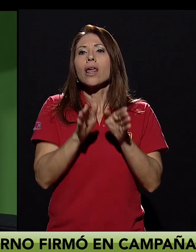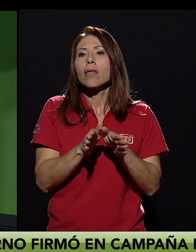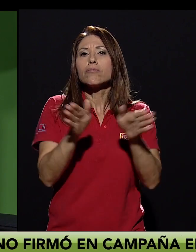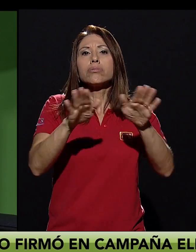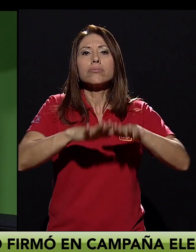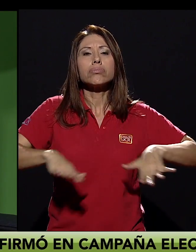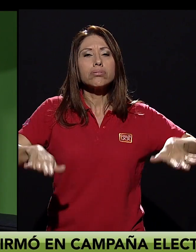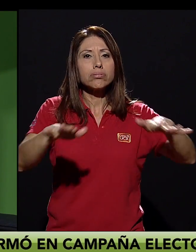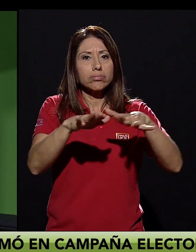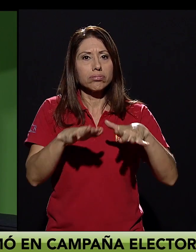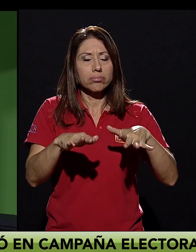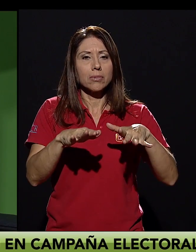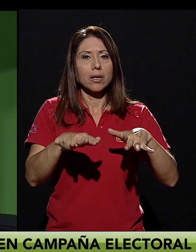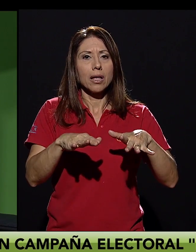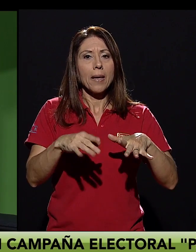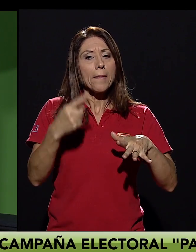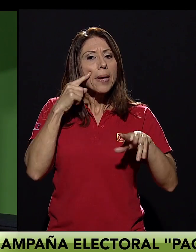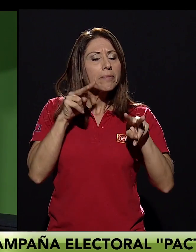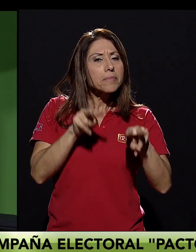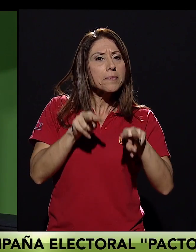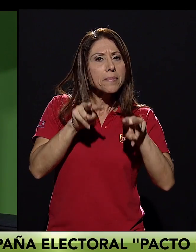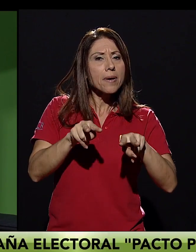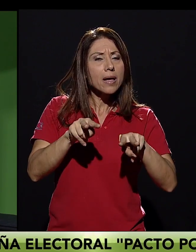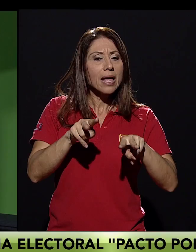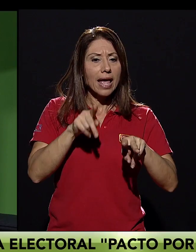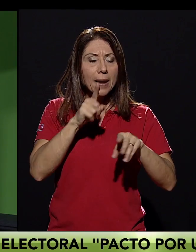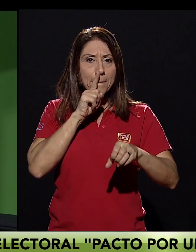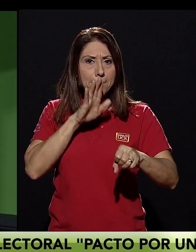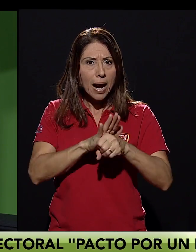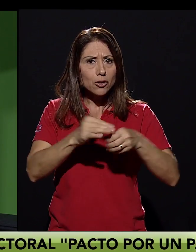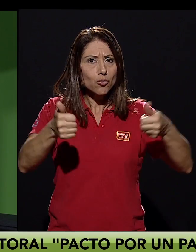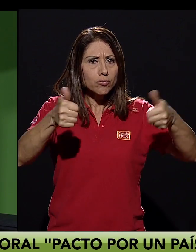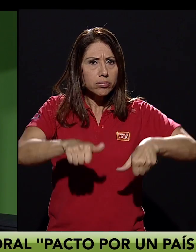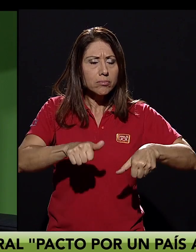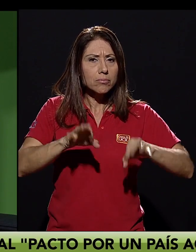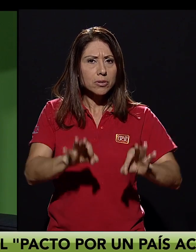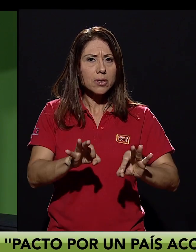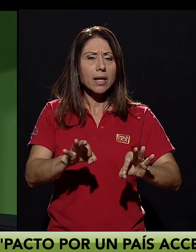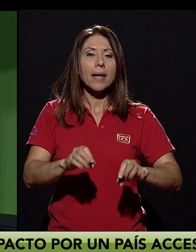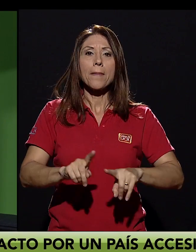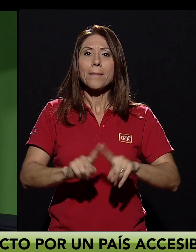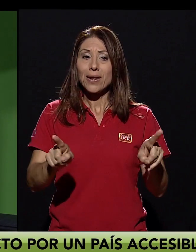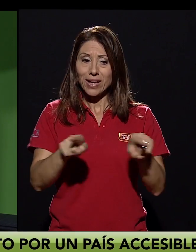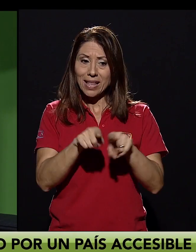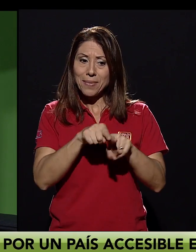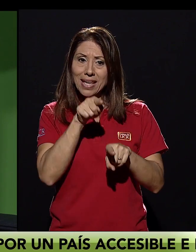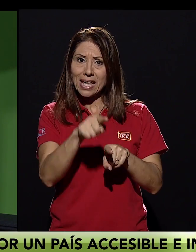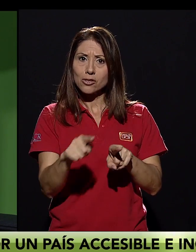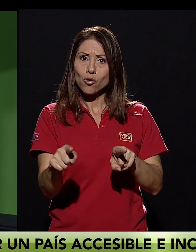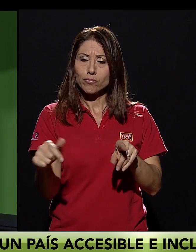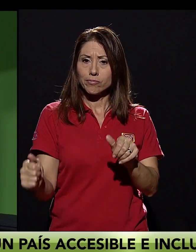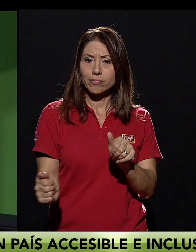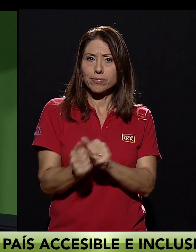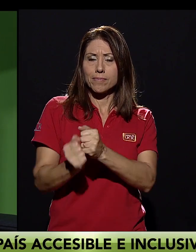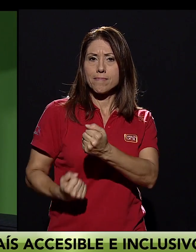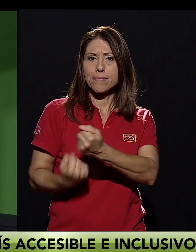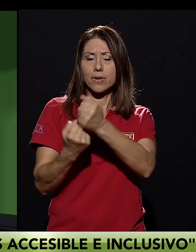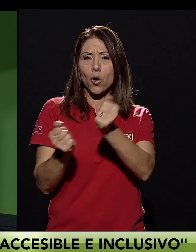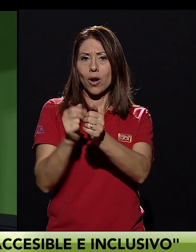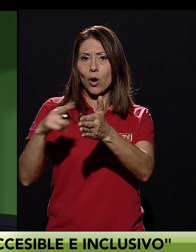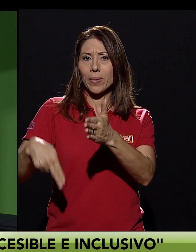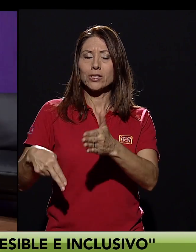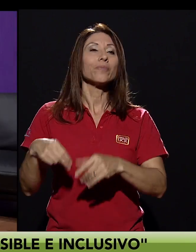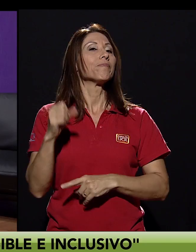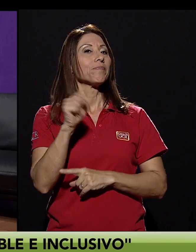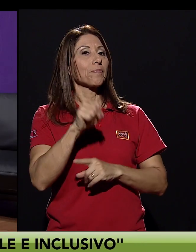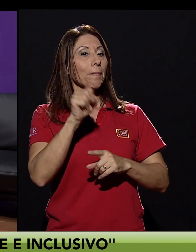civil, regulando que efectivamente este pacto se esté cumpliendo, sino para que el mismo pacto se refuerce en lo que dice la convención y en lo que dice también